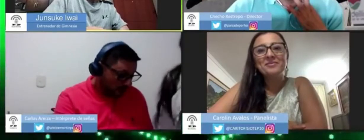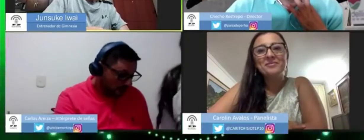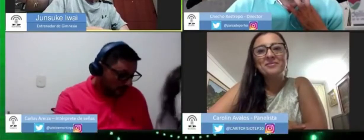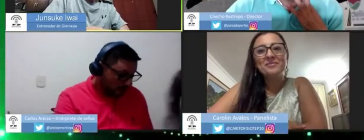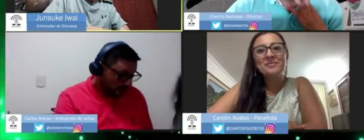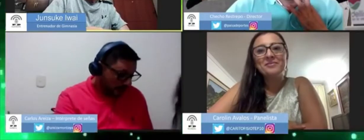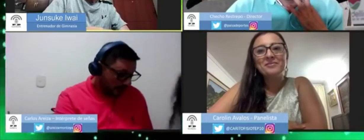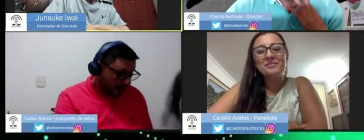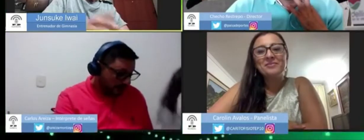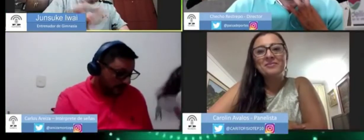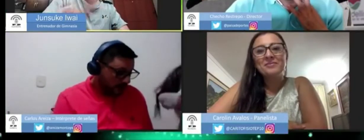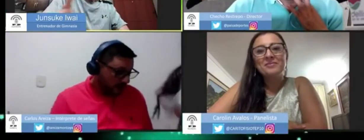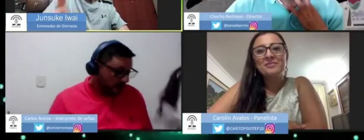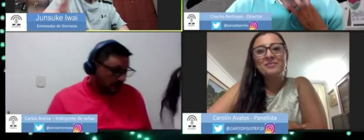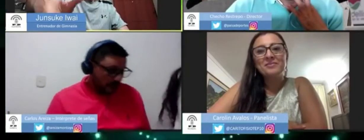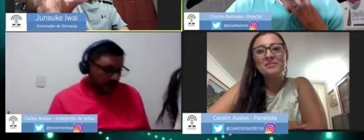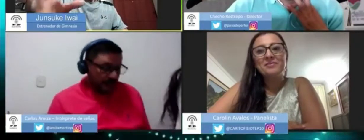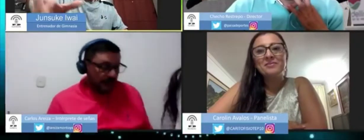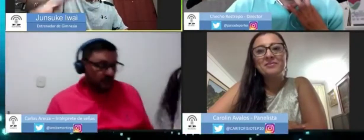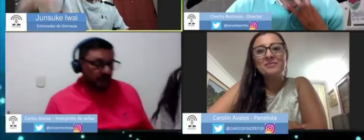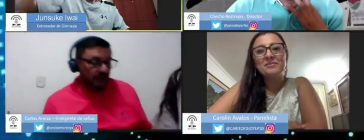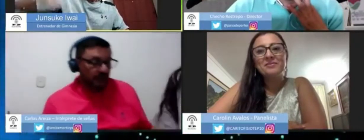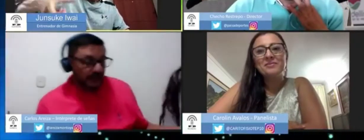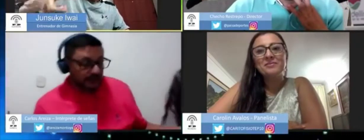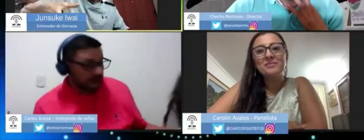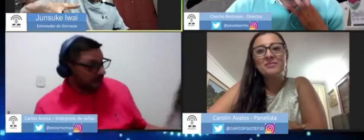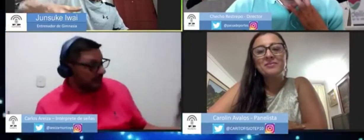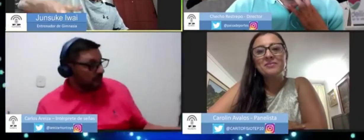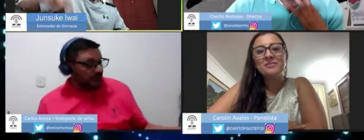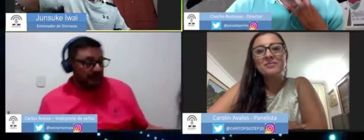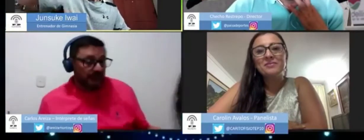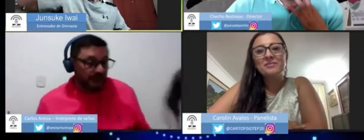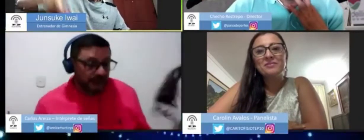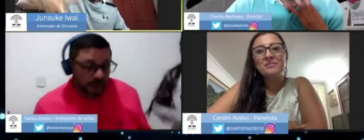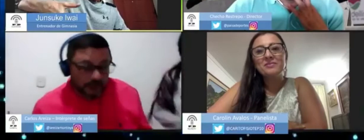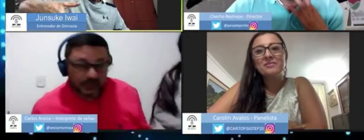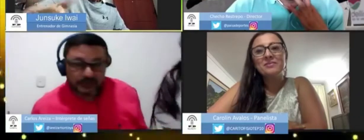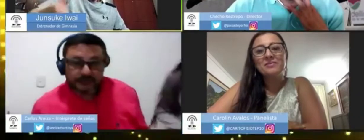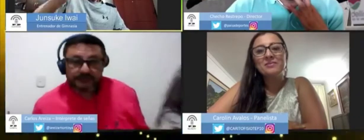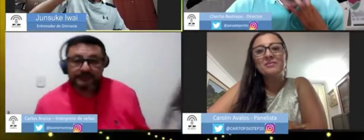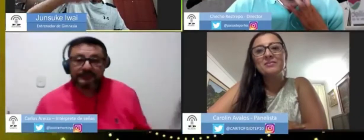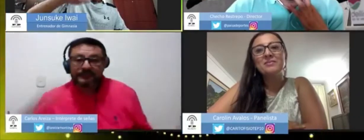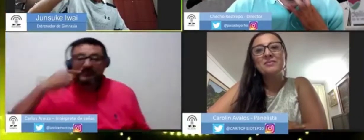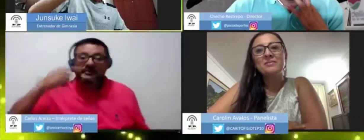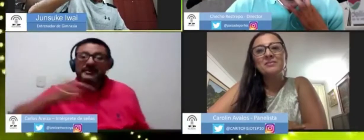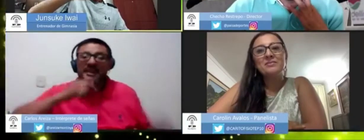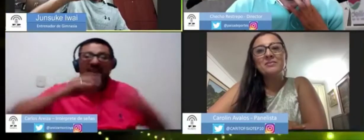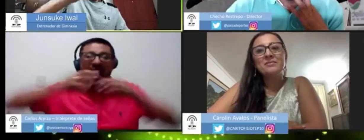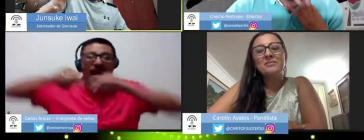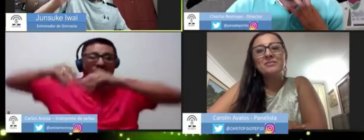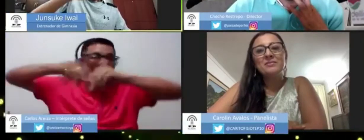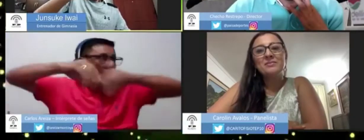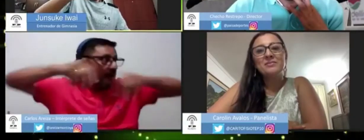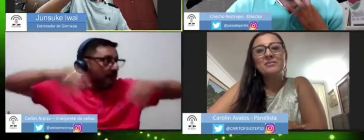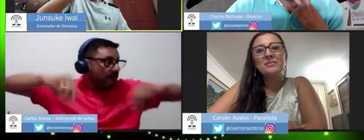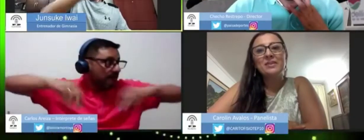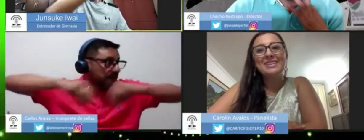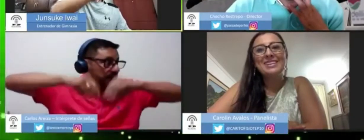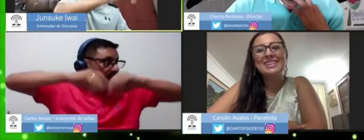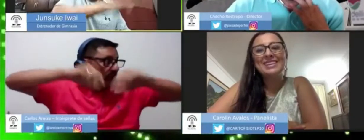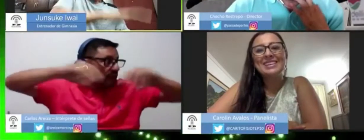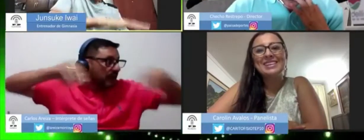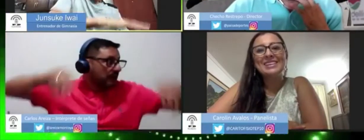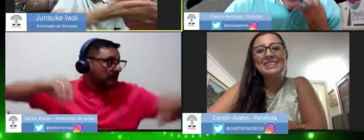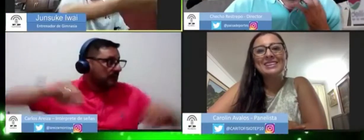no puede entender, dentro de lona tiene arena como ondulado.